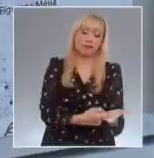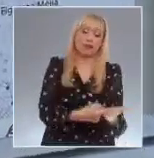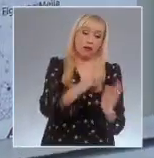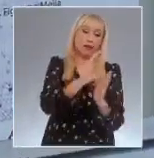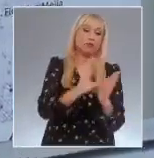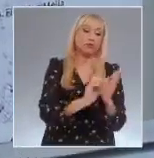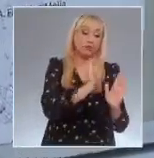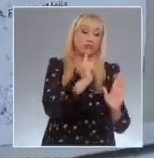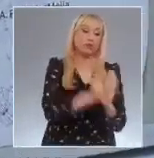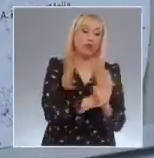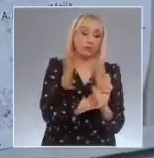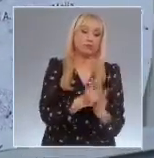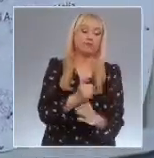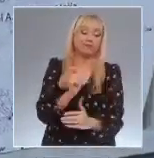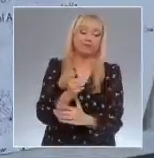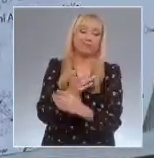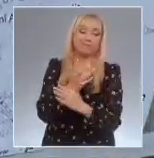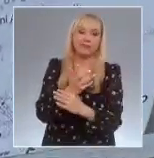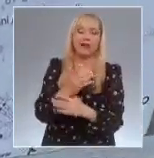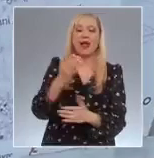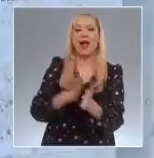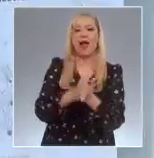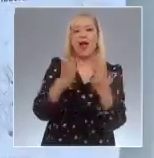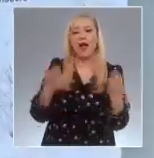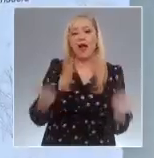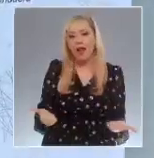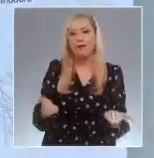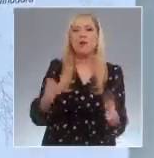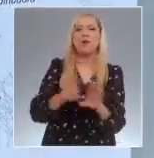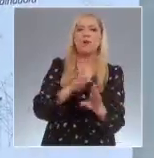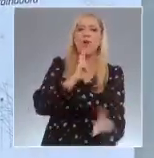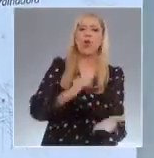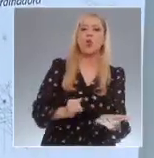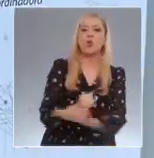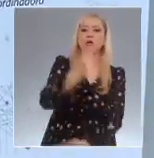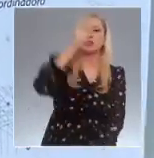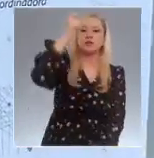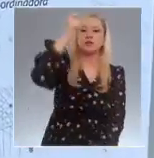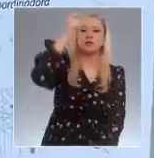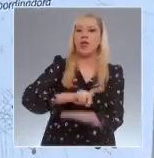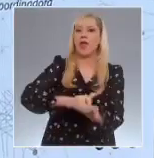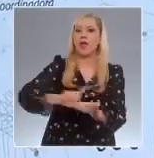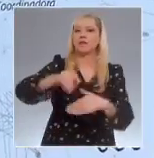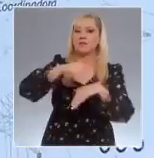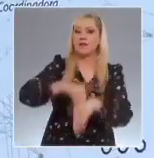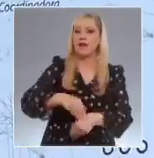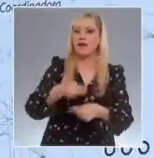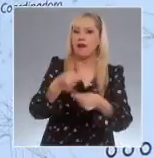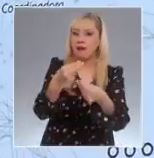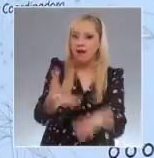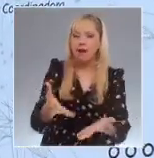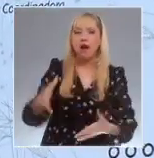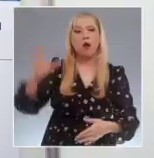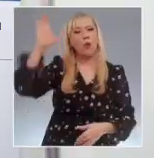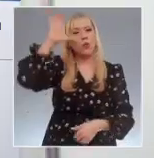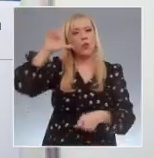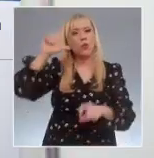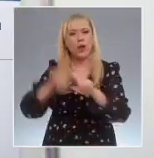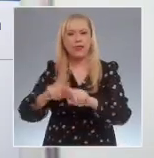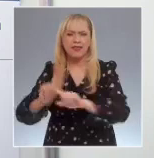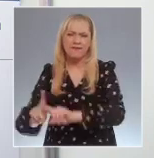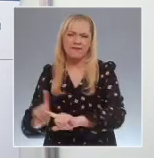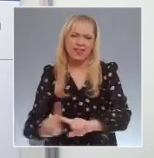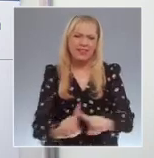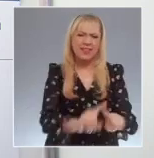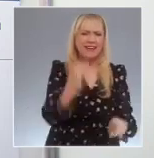de jurisprudencia y obras sobre perspectiva intercultural y los derechos de niñas, niños y adolescentes. La Suprema